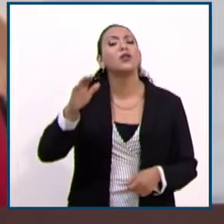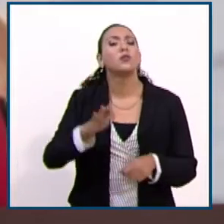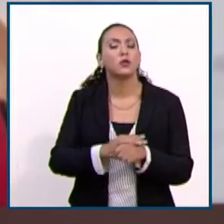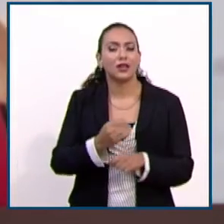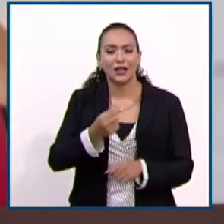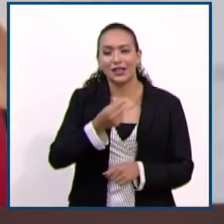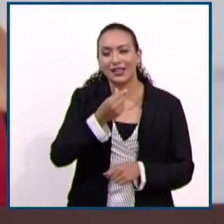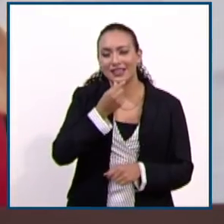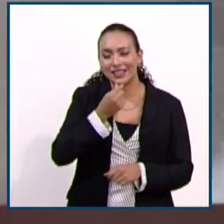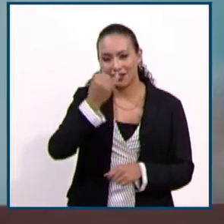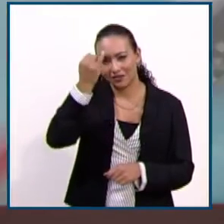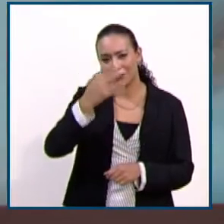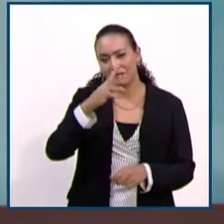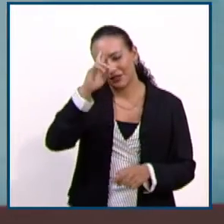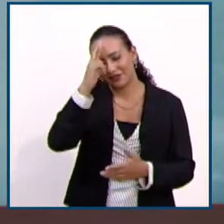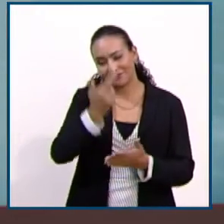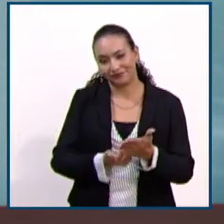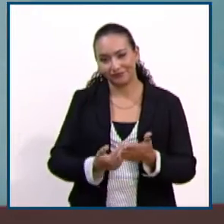niñez.